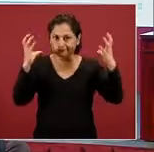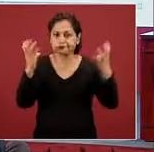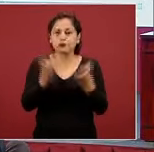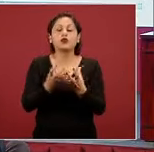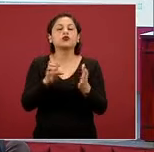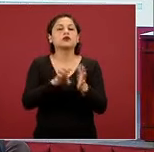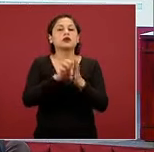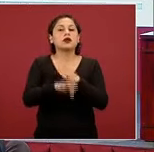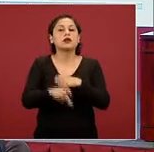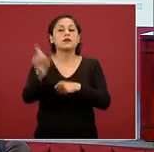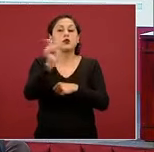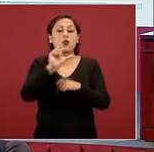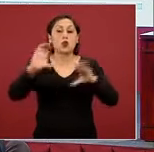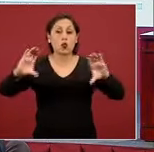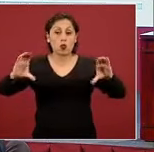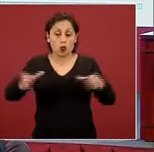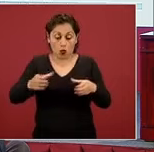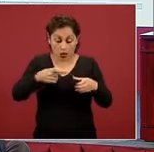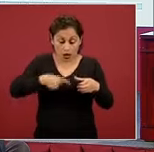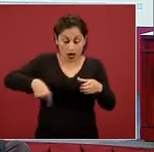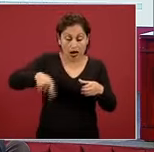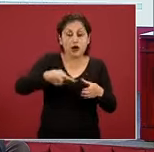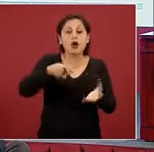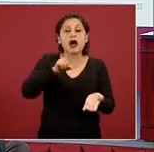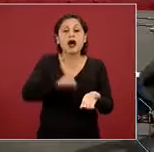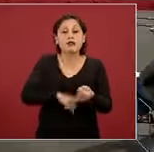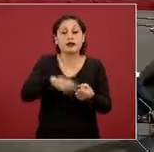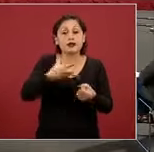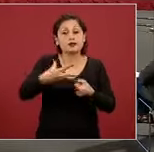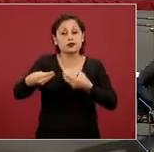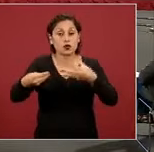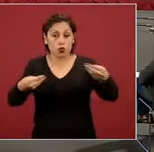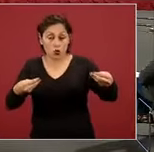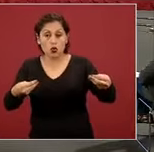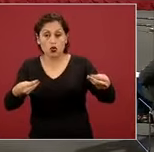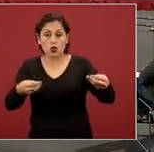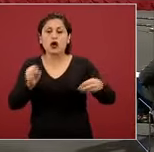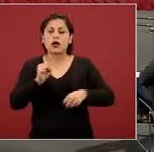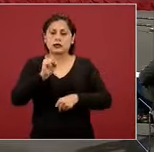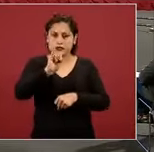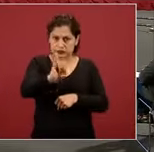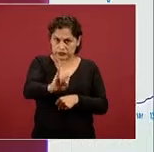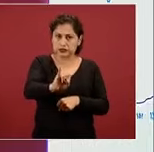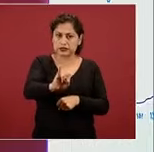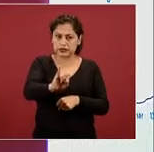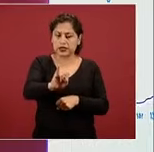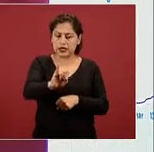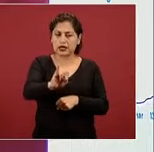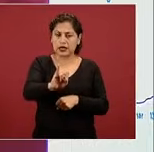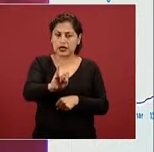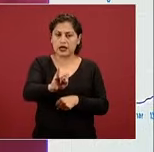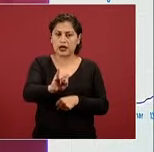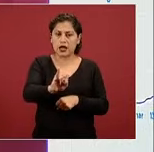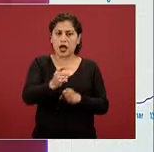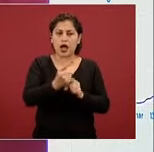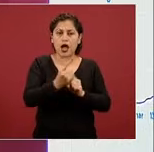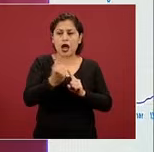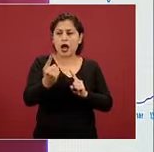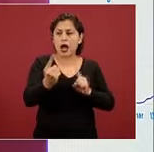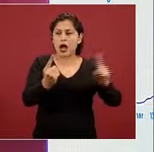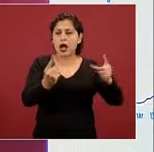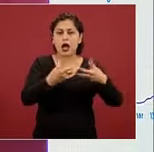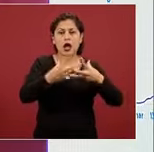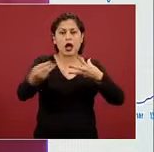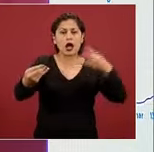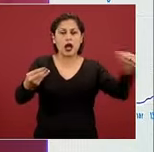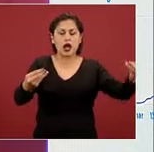transmisión comunitaria, esta medida, aunque se sigue haciendo, igual que en México se ha seguido haciendo, tiene una utilidad